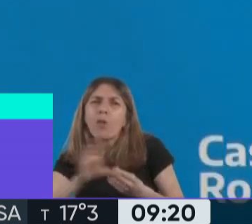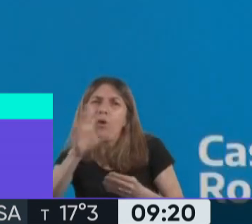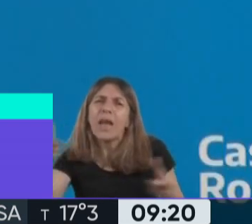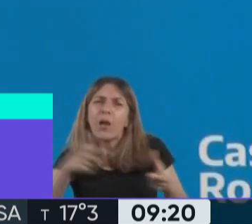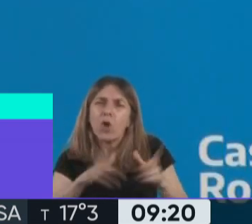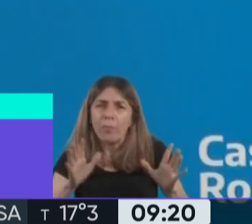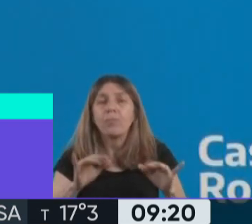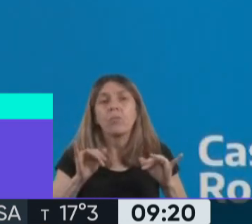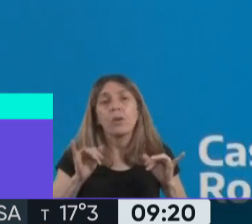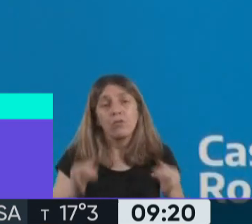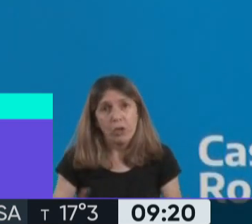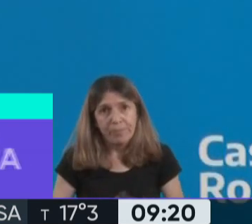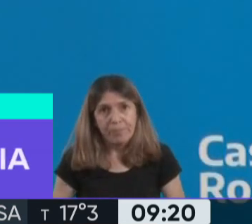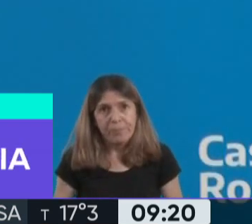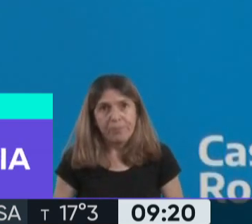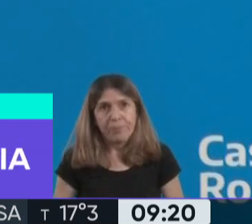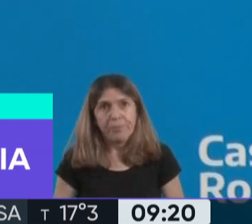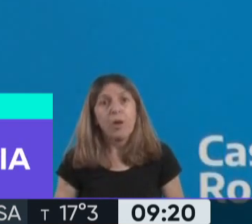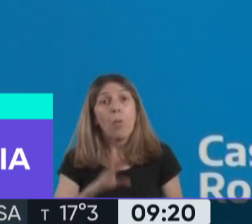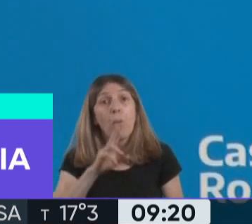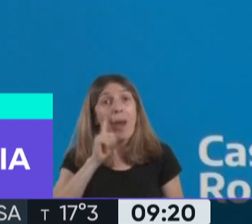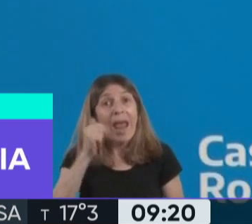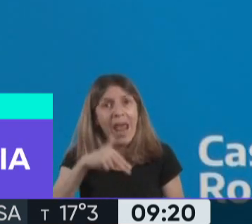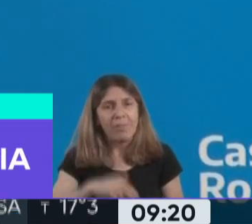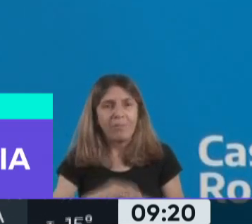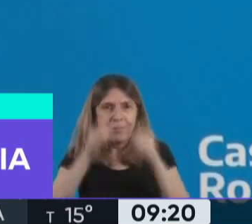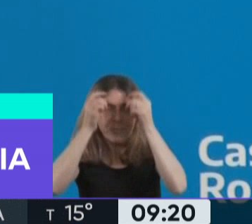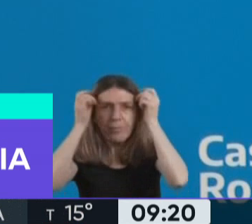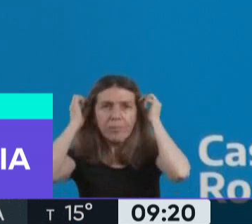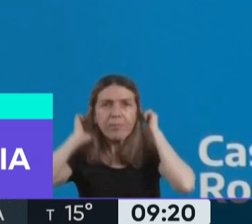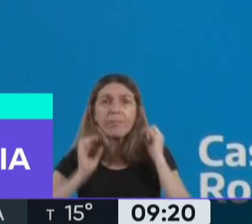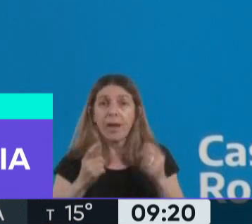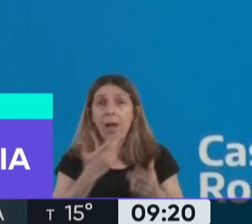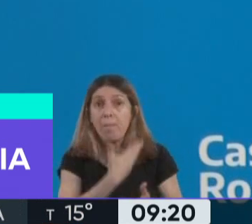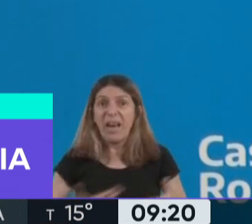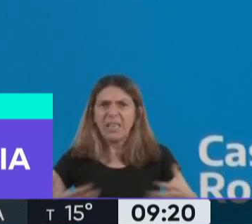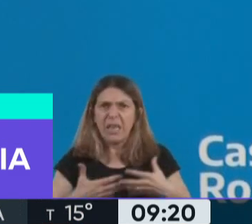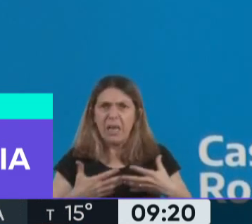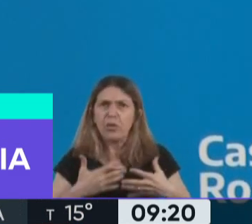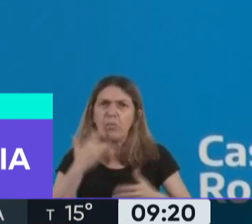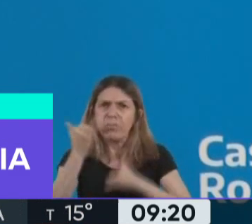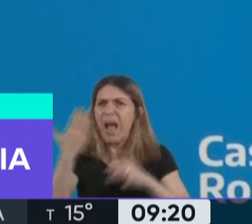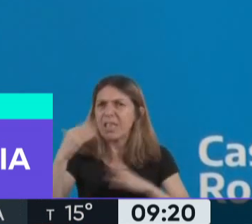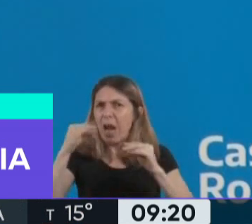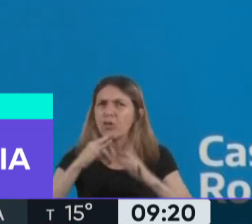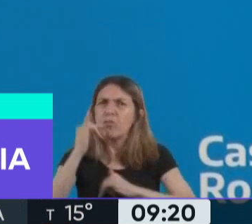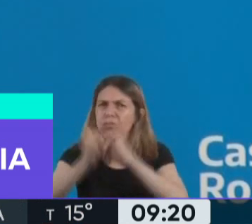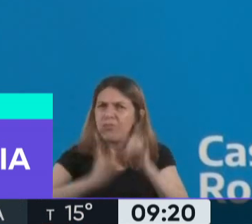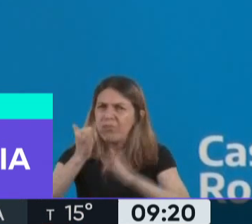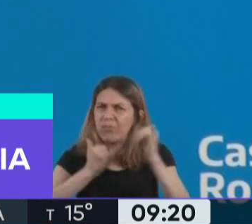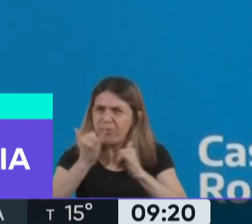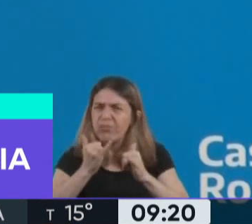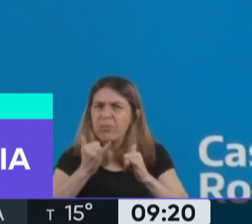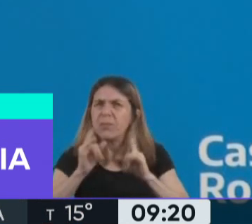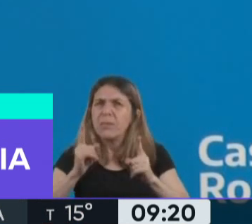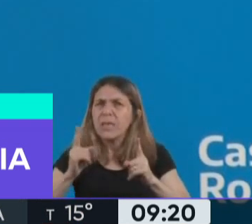Gracias. Sí, Brian, el presidente amplió bastante estos temas anoche con lo que fue el cierre